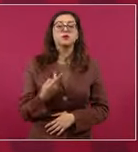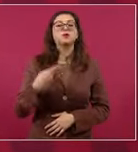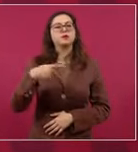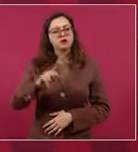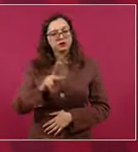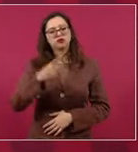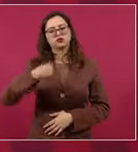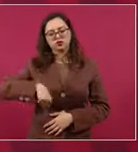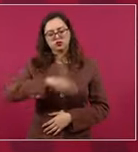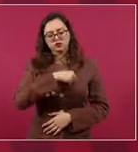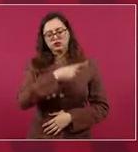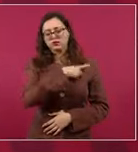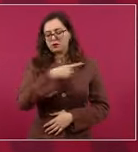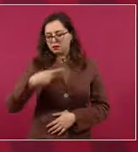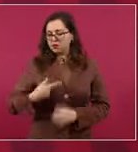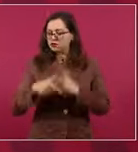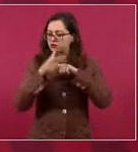cómo